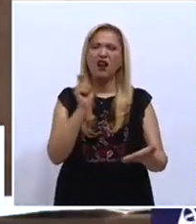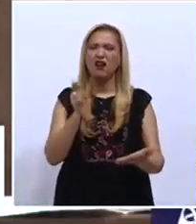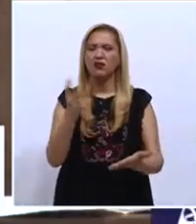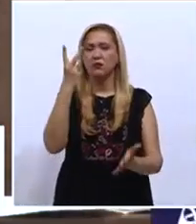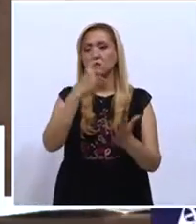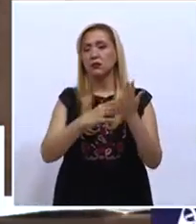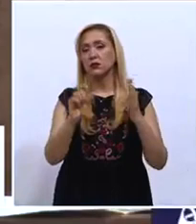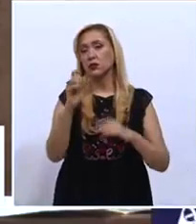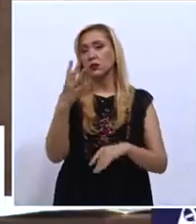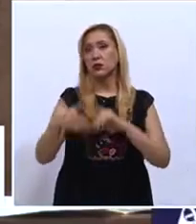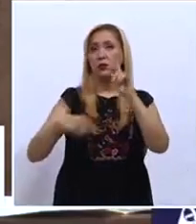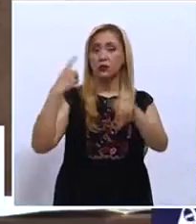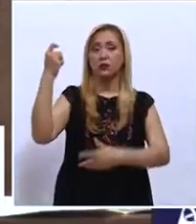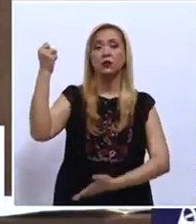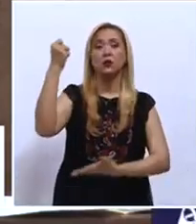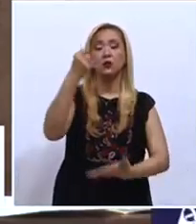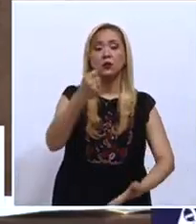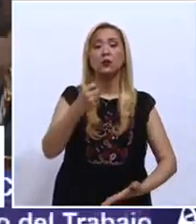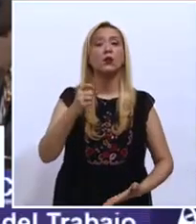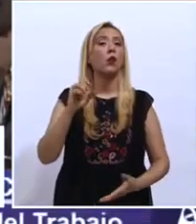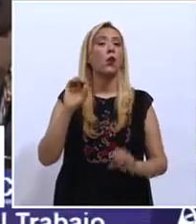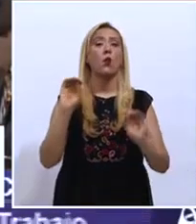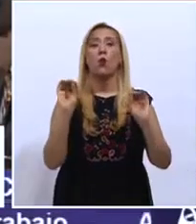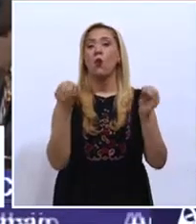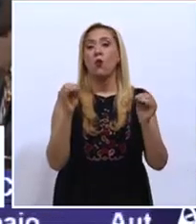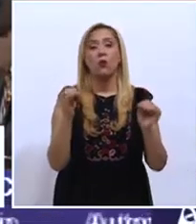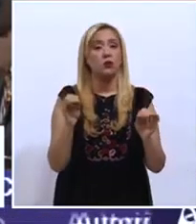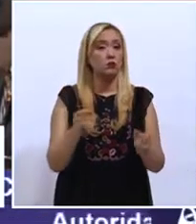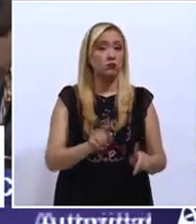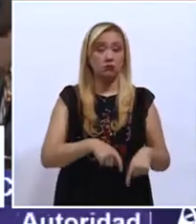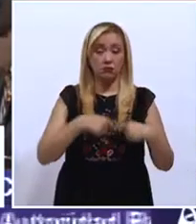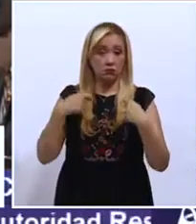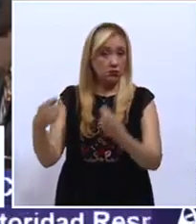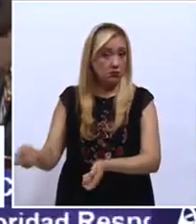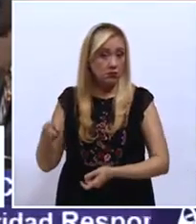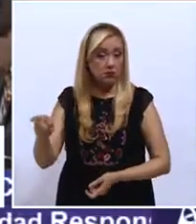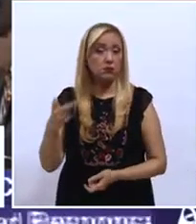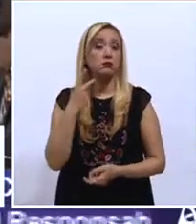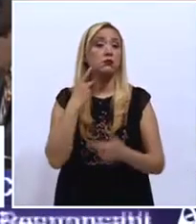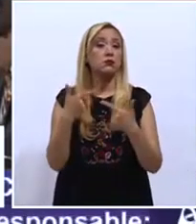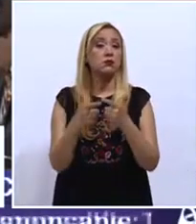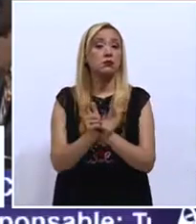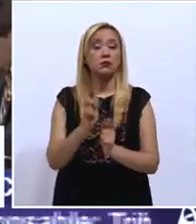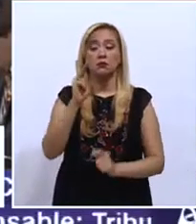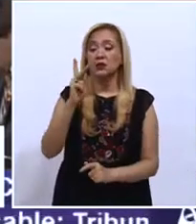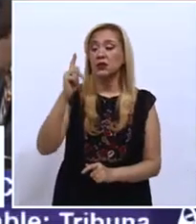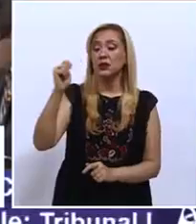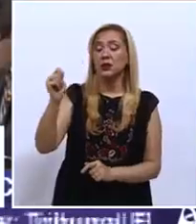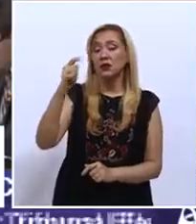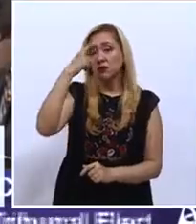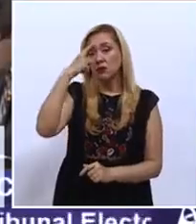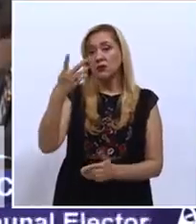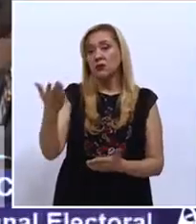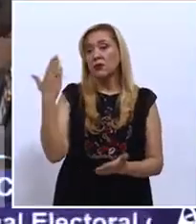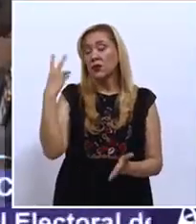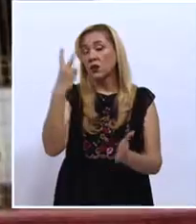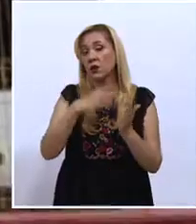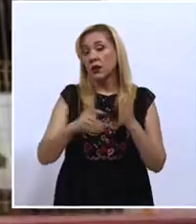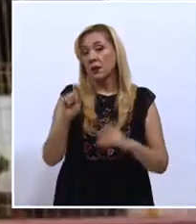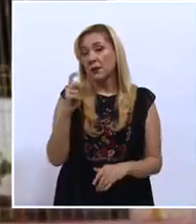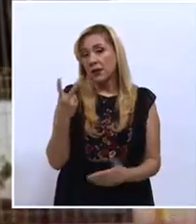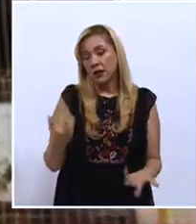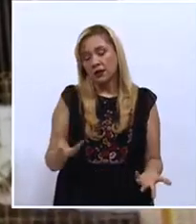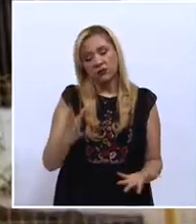los recursos presupuestales que no le fueron debidamente asignados al Partido del Trabajo en el ejercicio de 2022 y